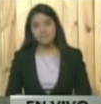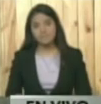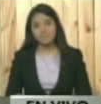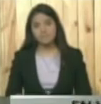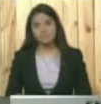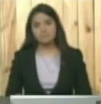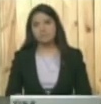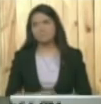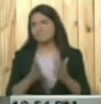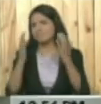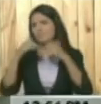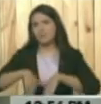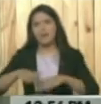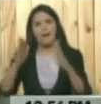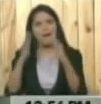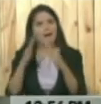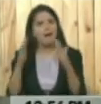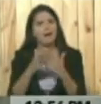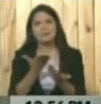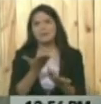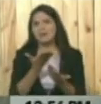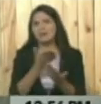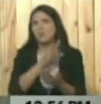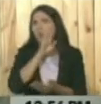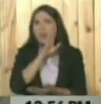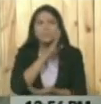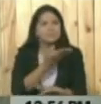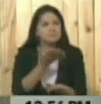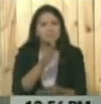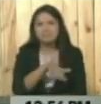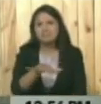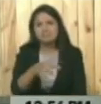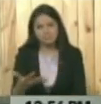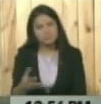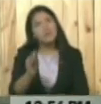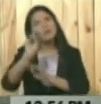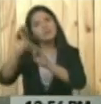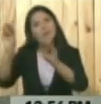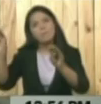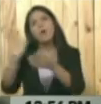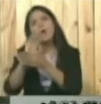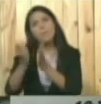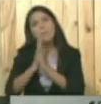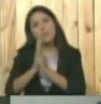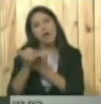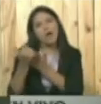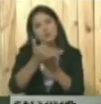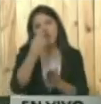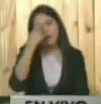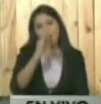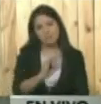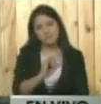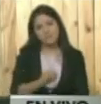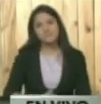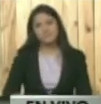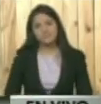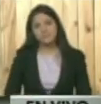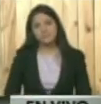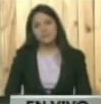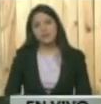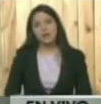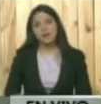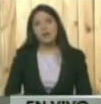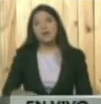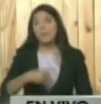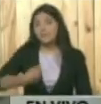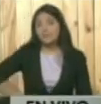sin techo, sin viviendas y donde dormir. Hacemos un llamado urgente por Haití y desde la presidencia